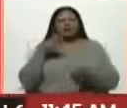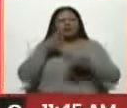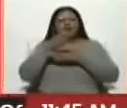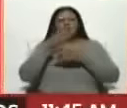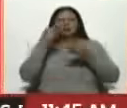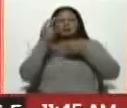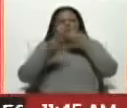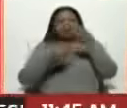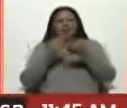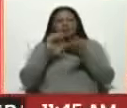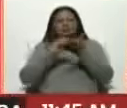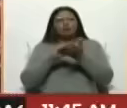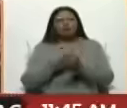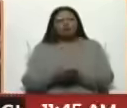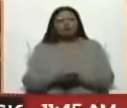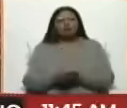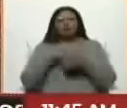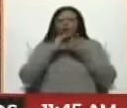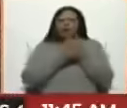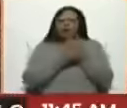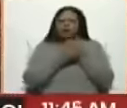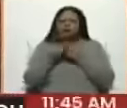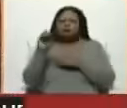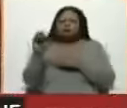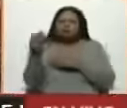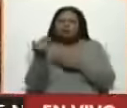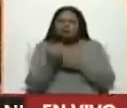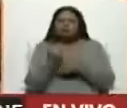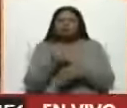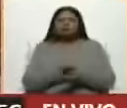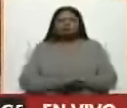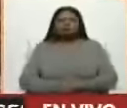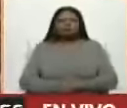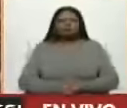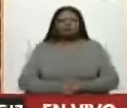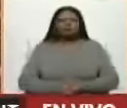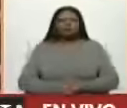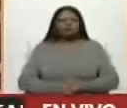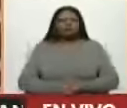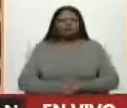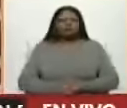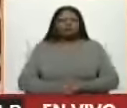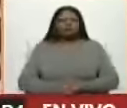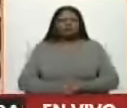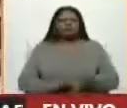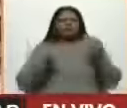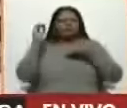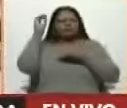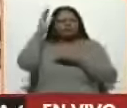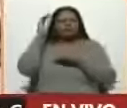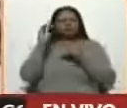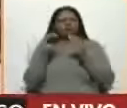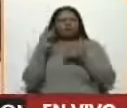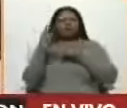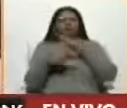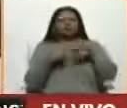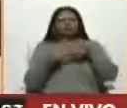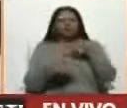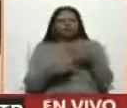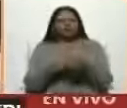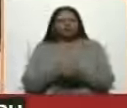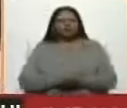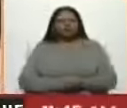tocarlo con cariño, con compañerismo, con altísimo nivel revolucionario.